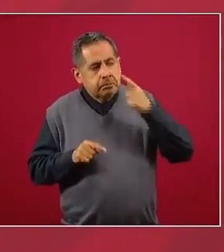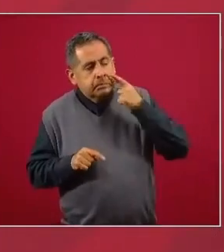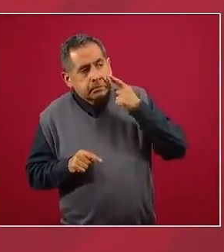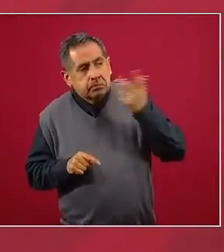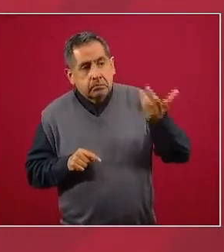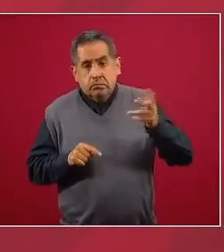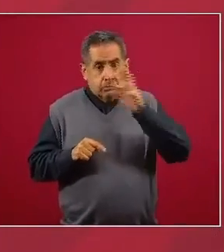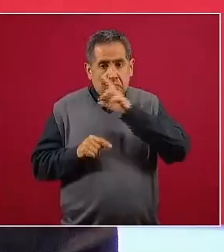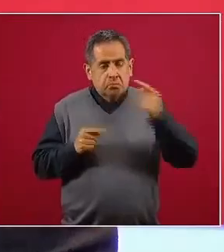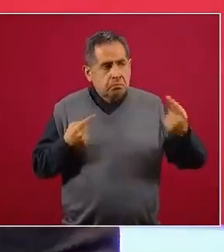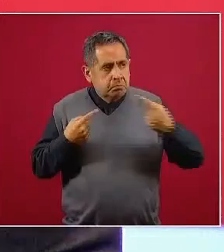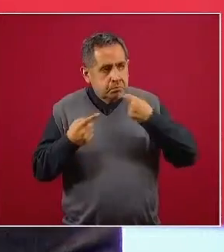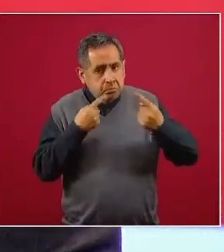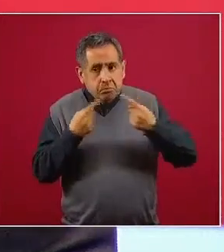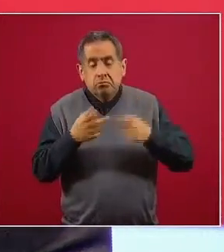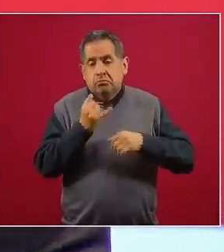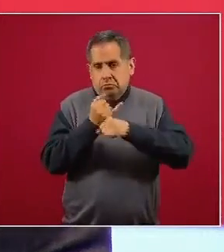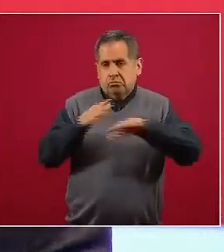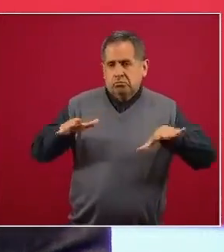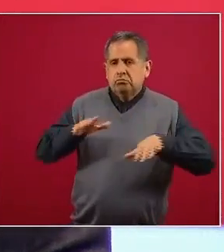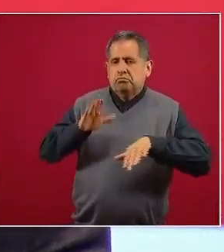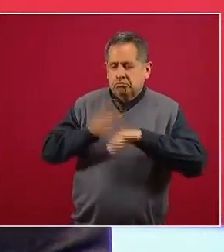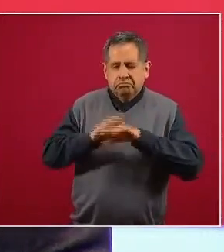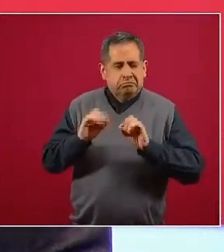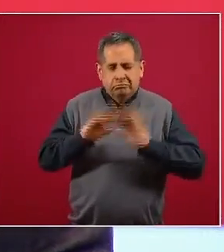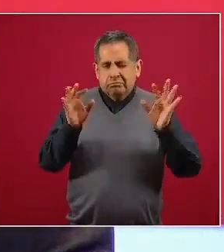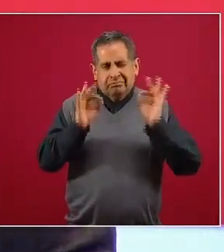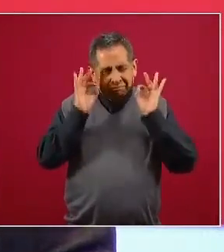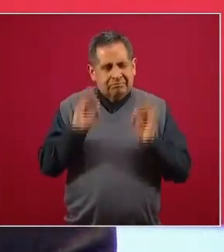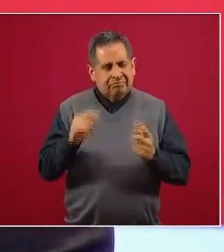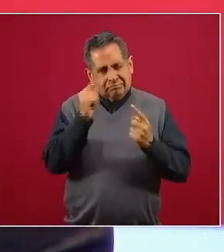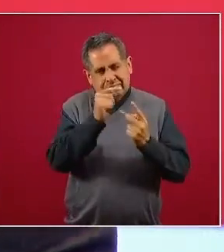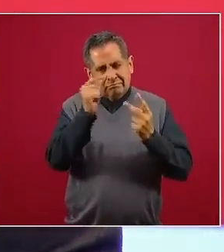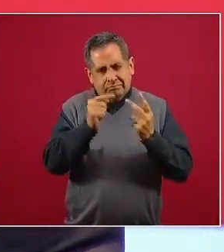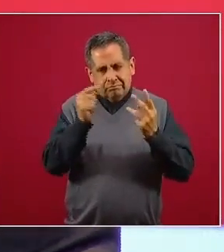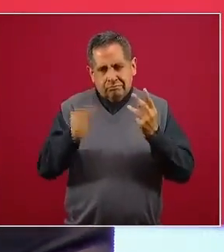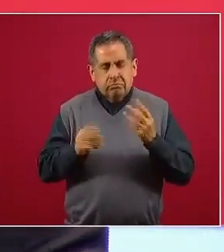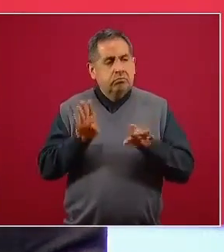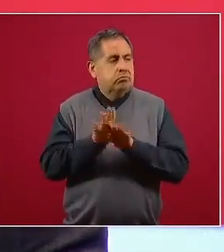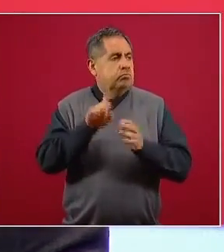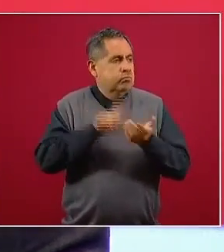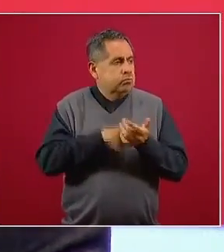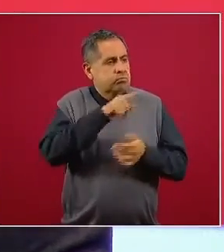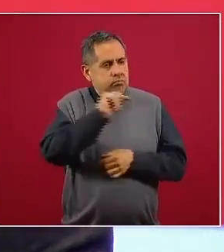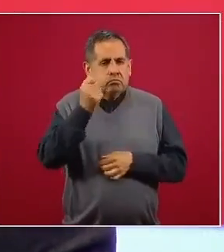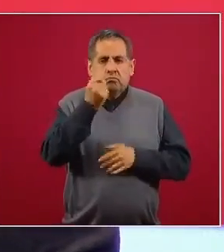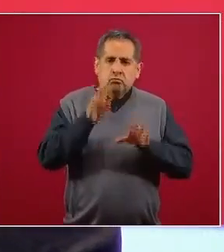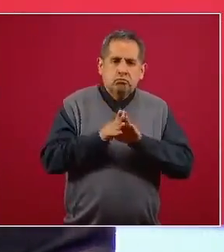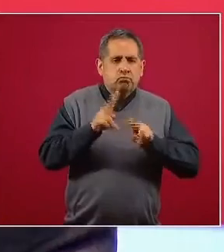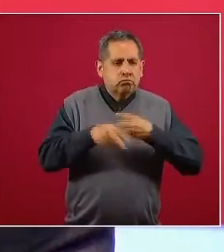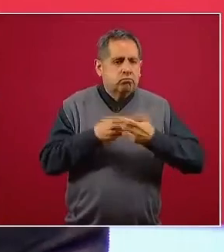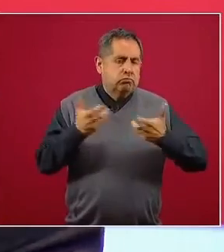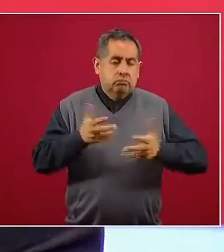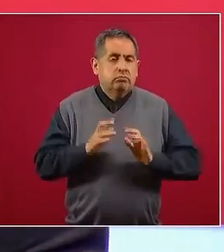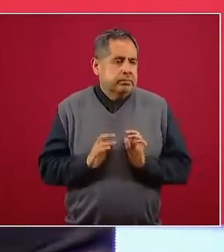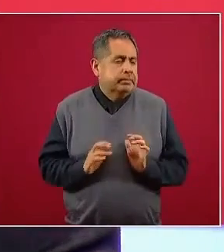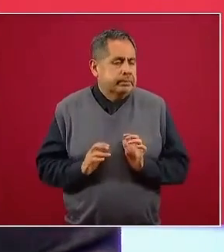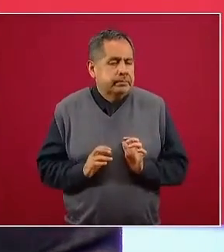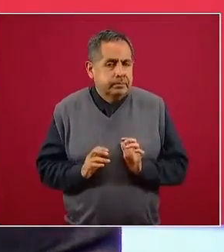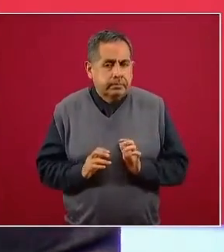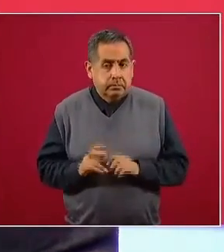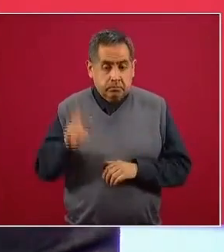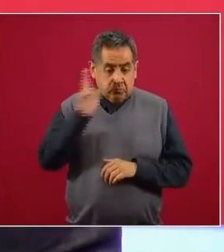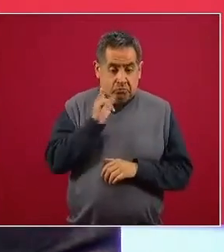científicas en Rusia y tenemos una información bastante detallada sobre la tecnología involucrada en esta vacuna. No